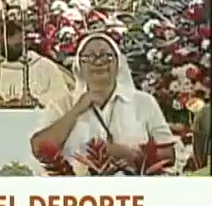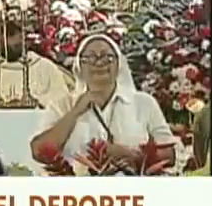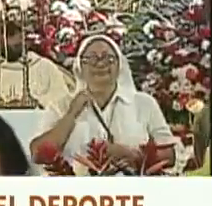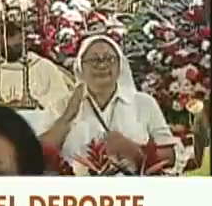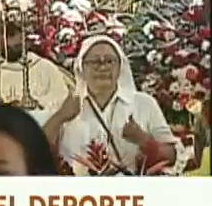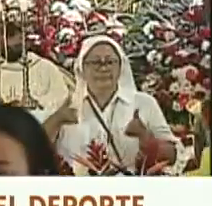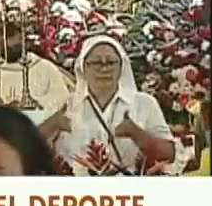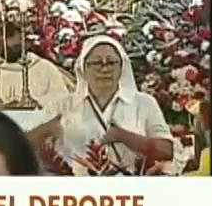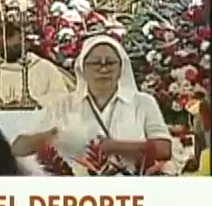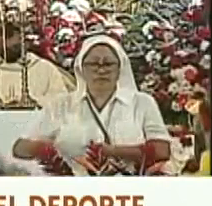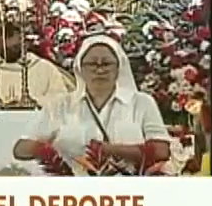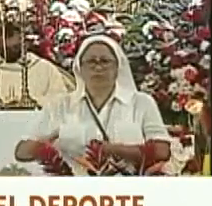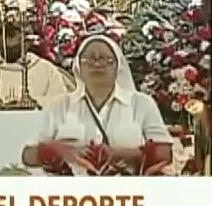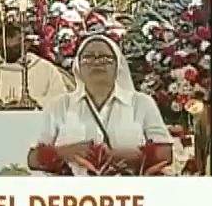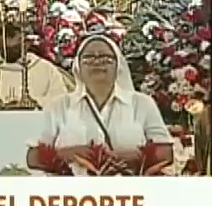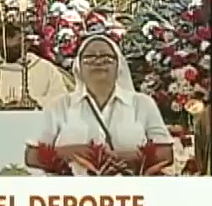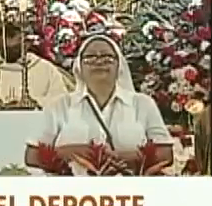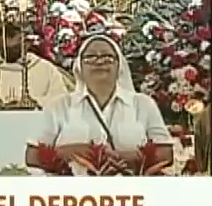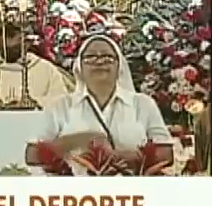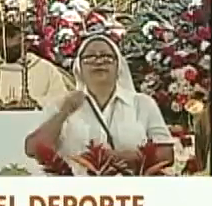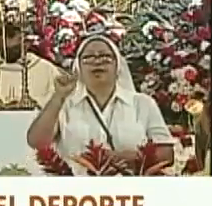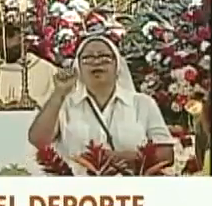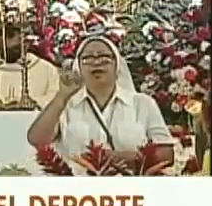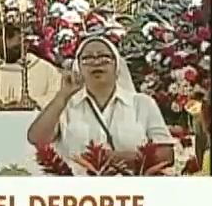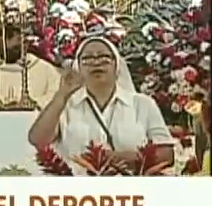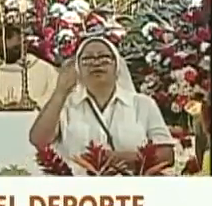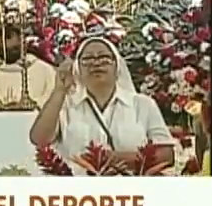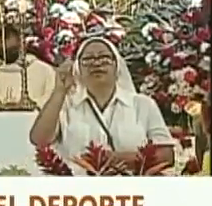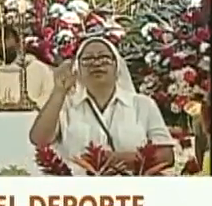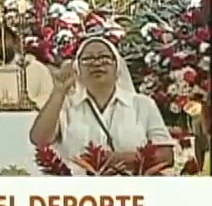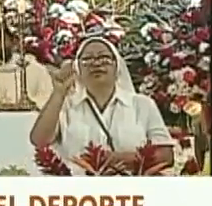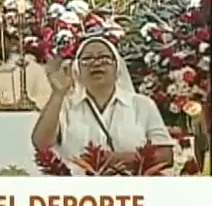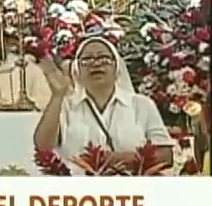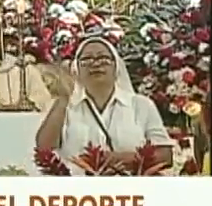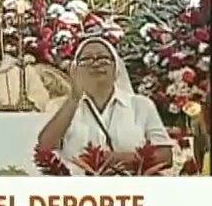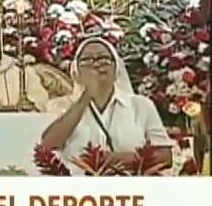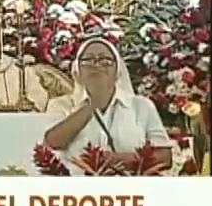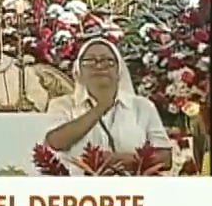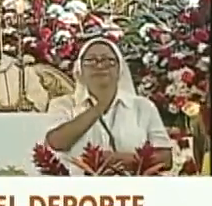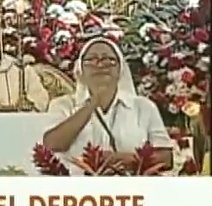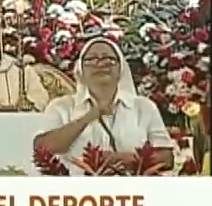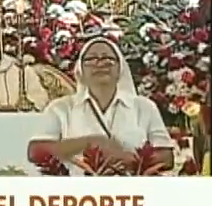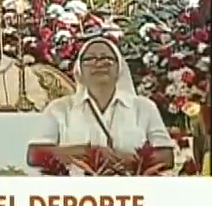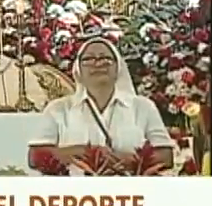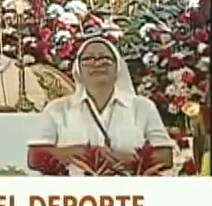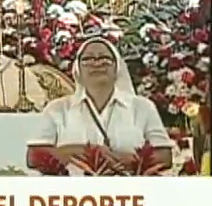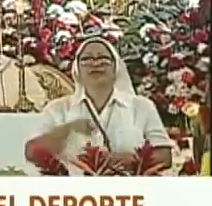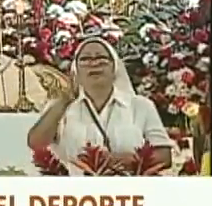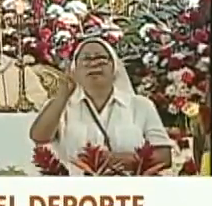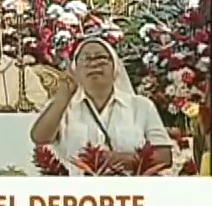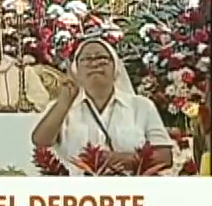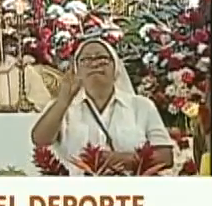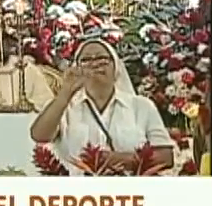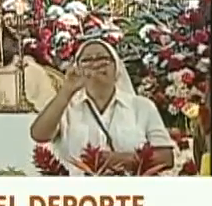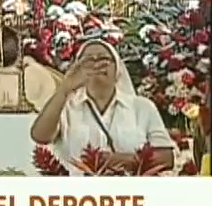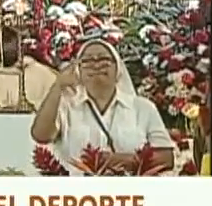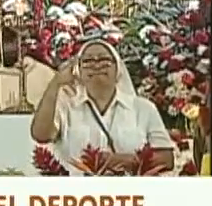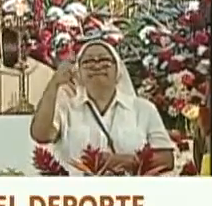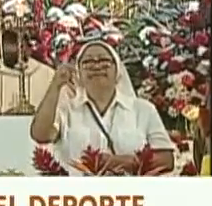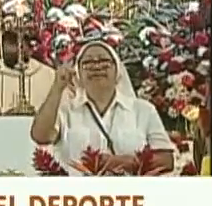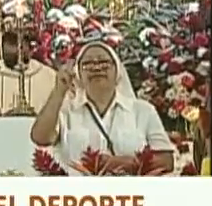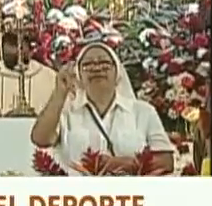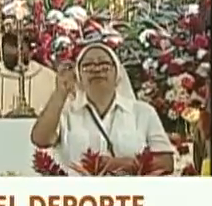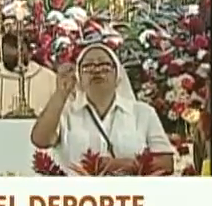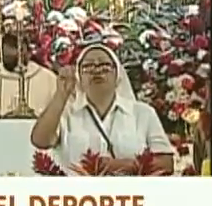Aída Navarro Henry Soto Gisela Vidal Víctor ovel mejías